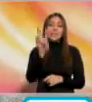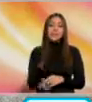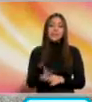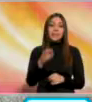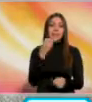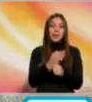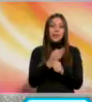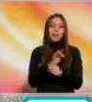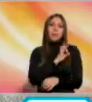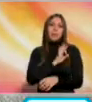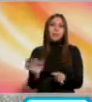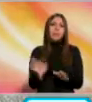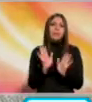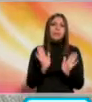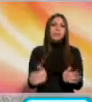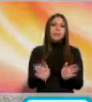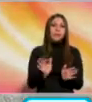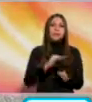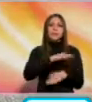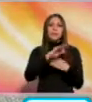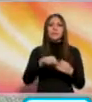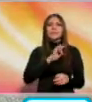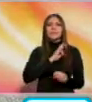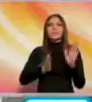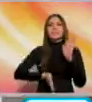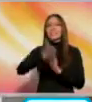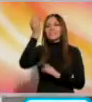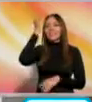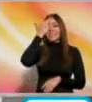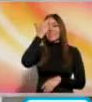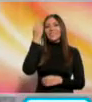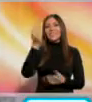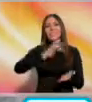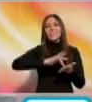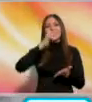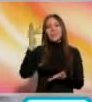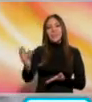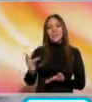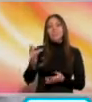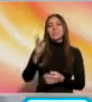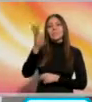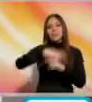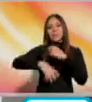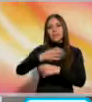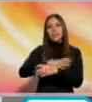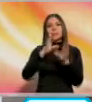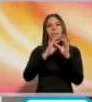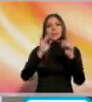terrícola que ya podemos entonces disfrutar. Gracias, José María Serralde, por Sí, acompañarnos. gracias. Como siempre, con